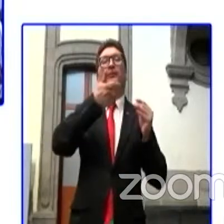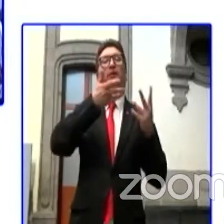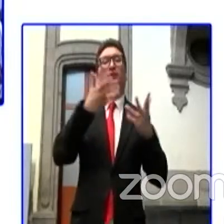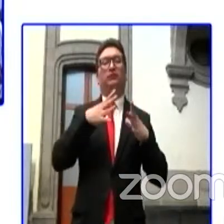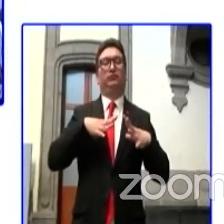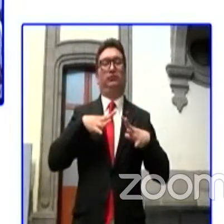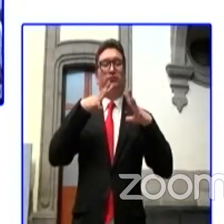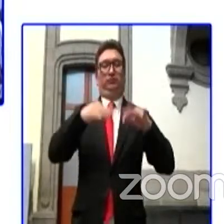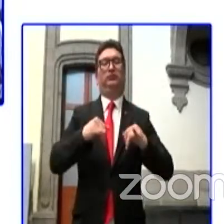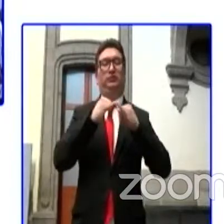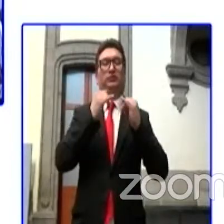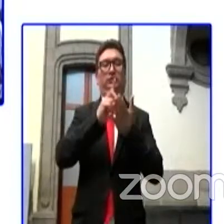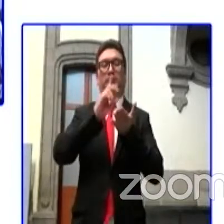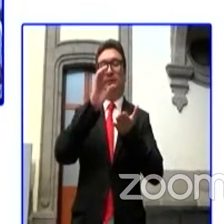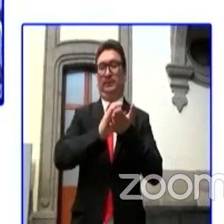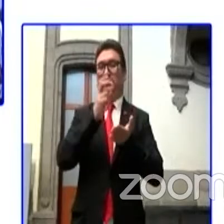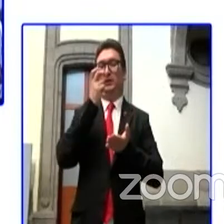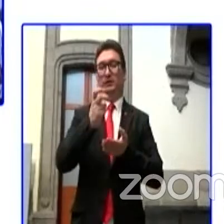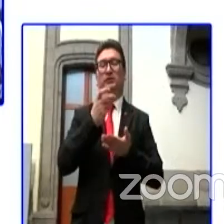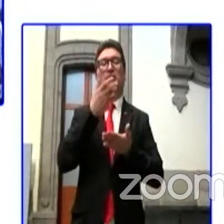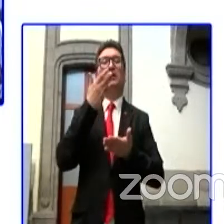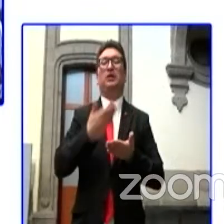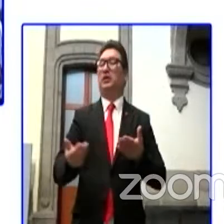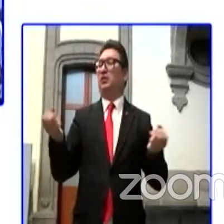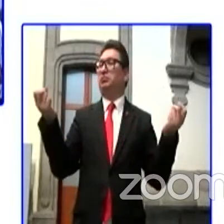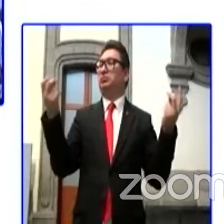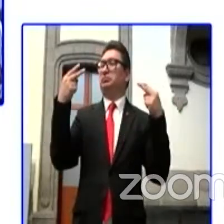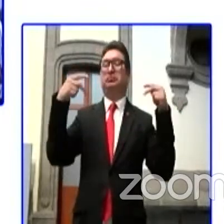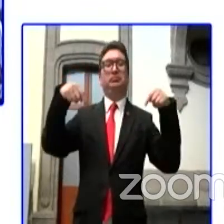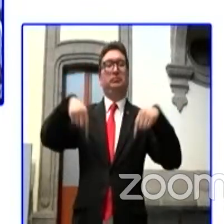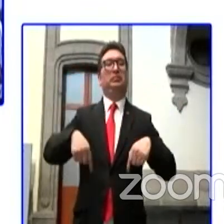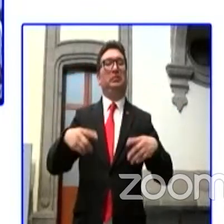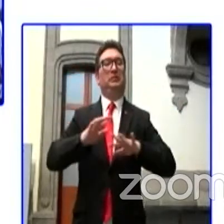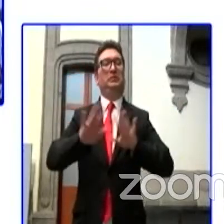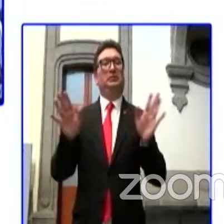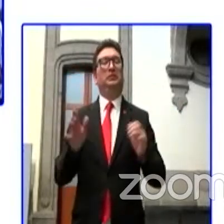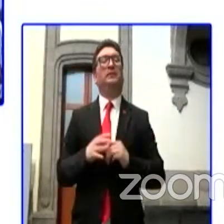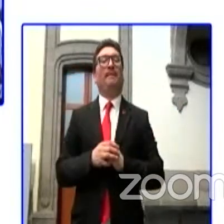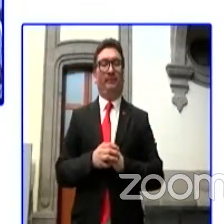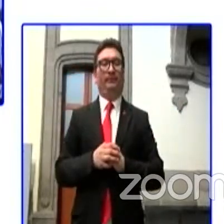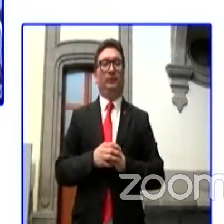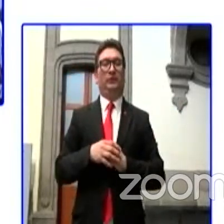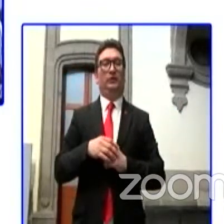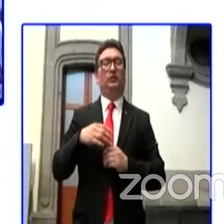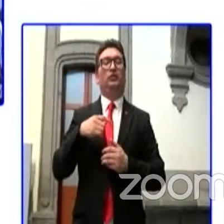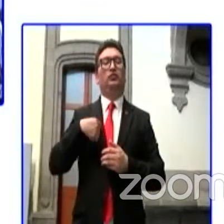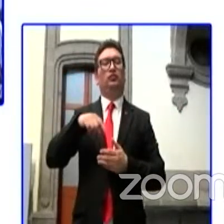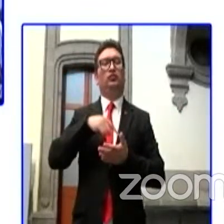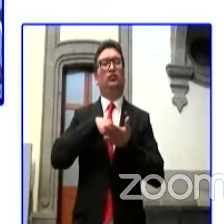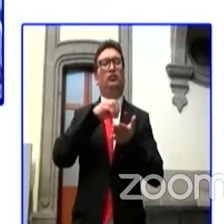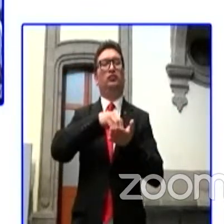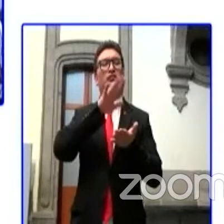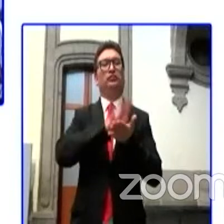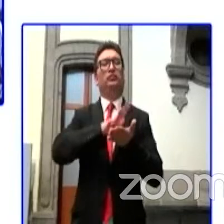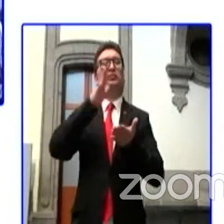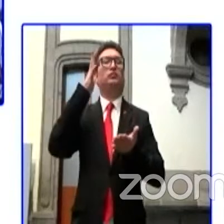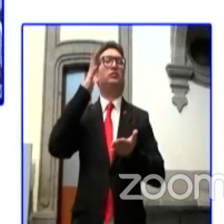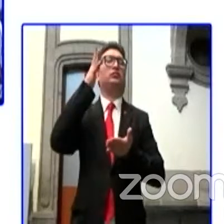instituto y hoy ya nos estamos viendo y ya plasmamos cómo nos vamos a ver hasta el 2050.